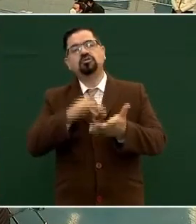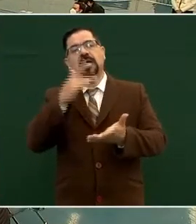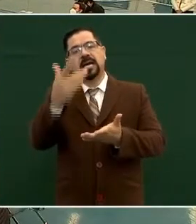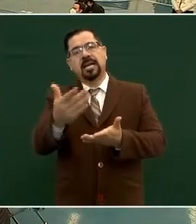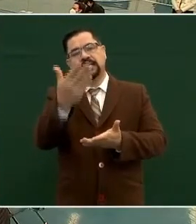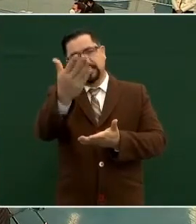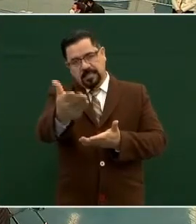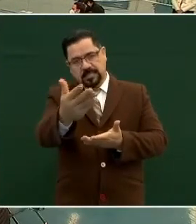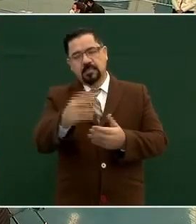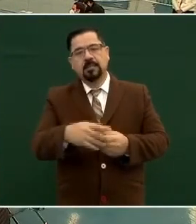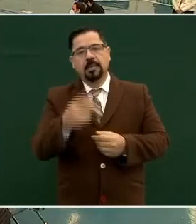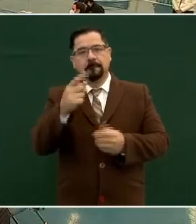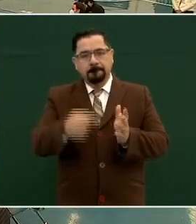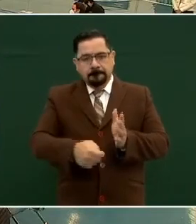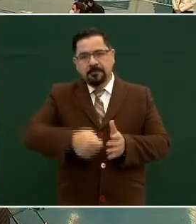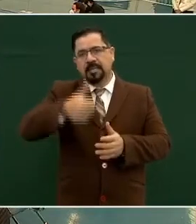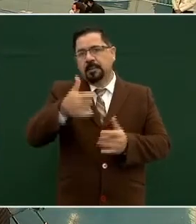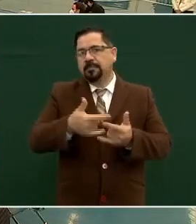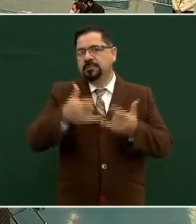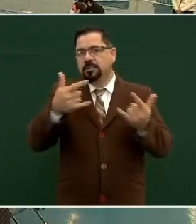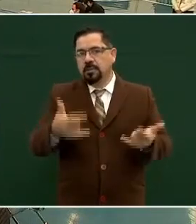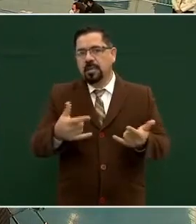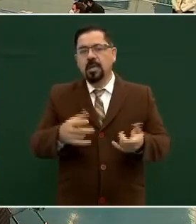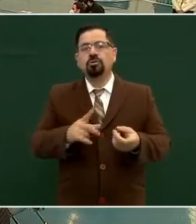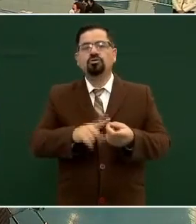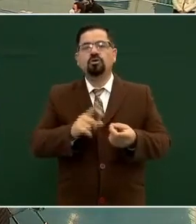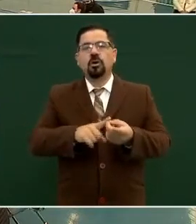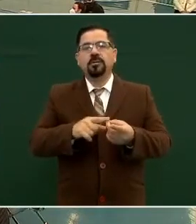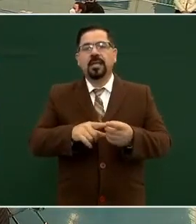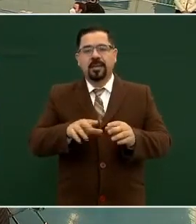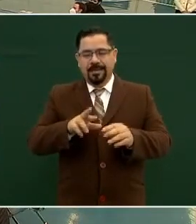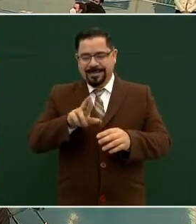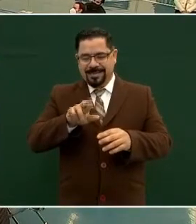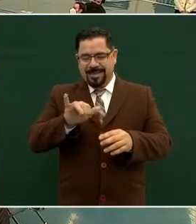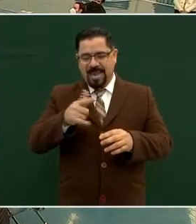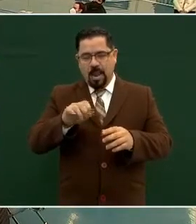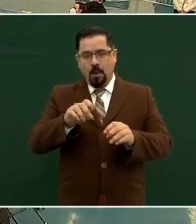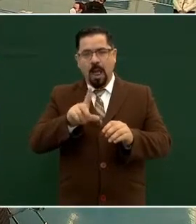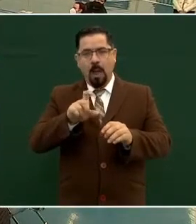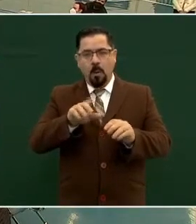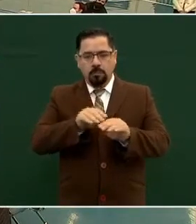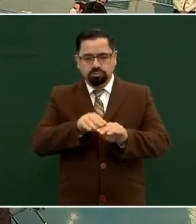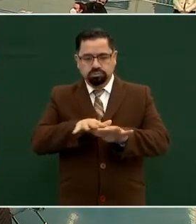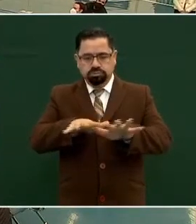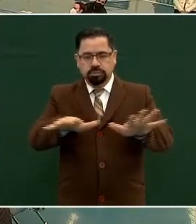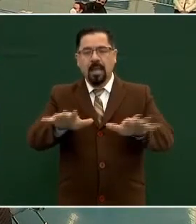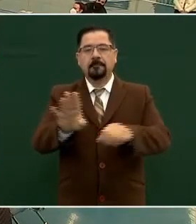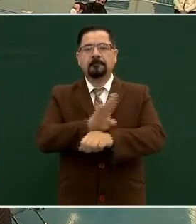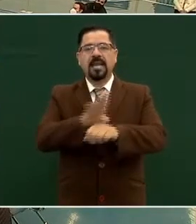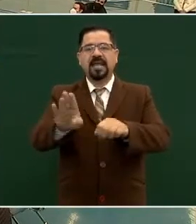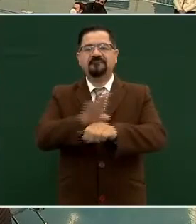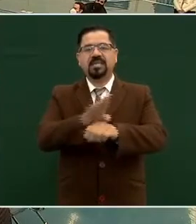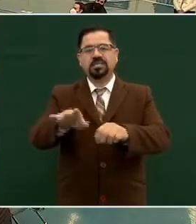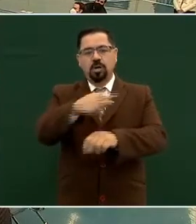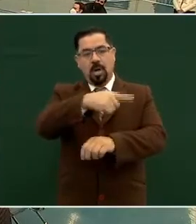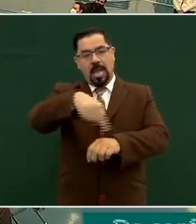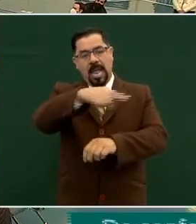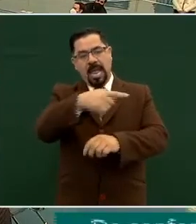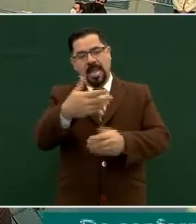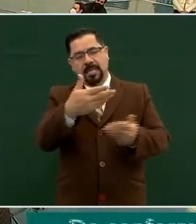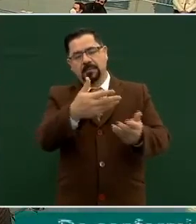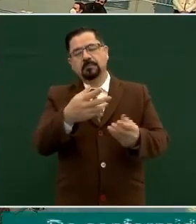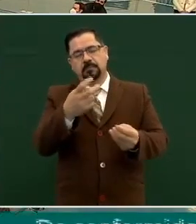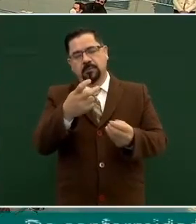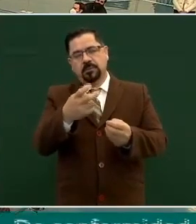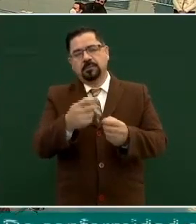sienta un precedente histórico, no hay ningún distrito de riego que se haya dividido más que ese, y bueno, pues al final de cuentas marca también la pauta. Esto